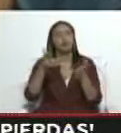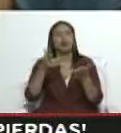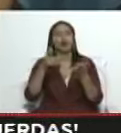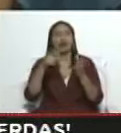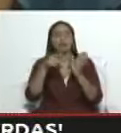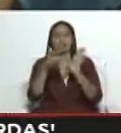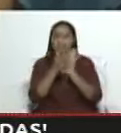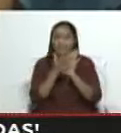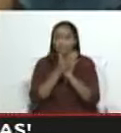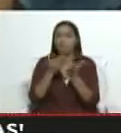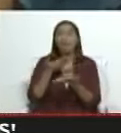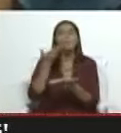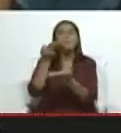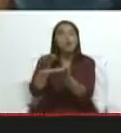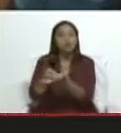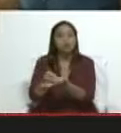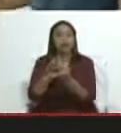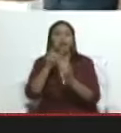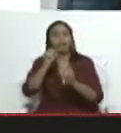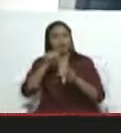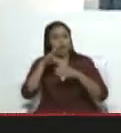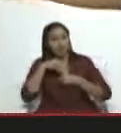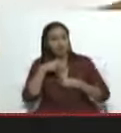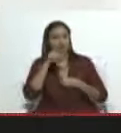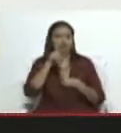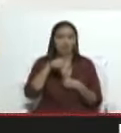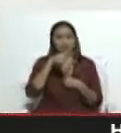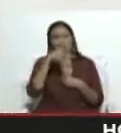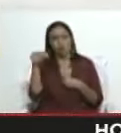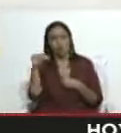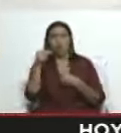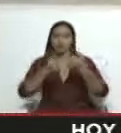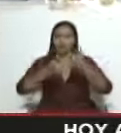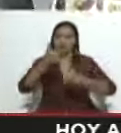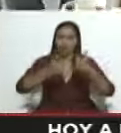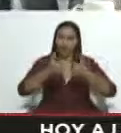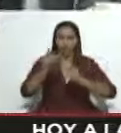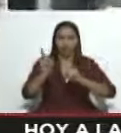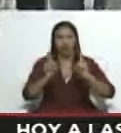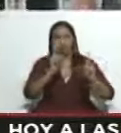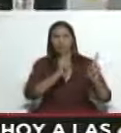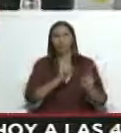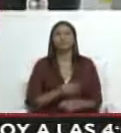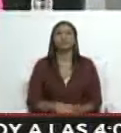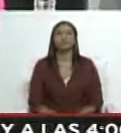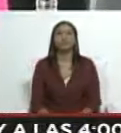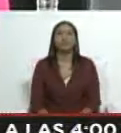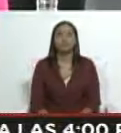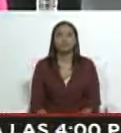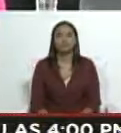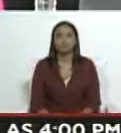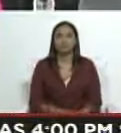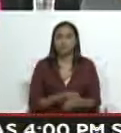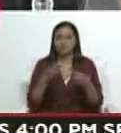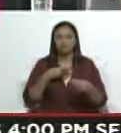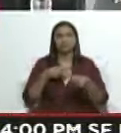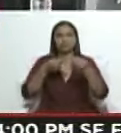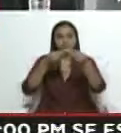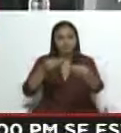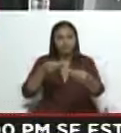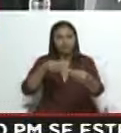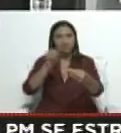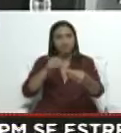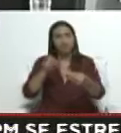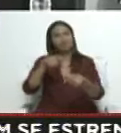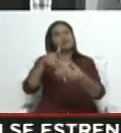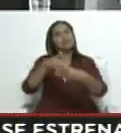rechaza esta postulación. Observamos en este momento las imágenes, pues muestra la planilla de postulación ya consignada ante el Consejo Nacional Electoral.